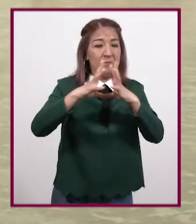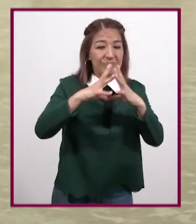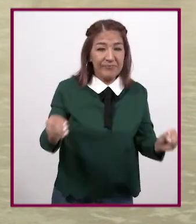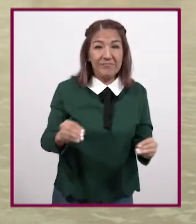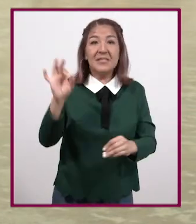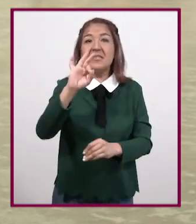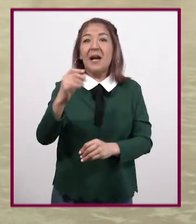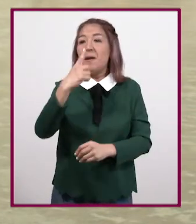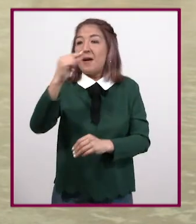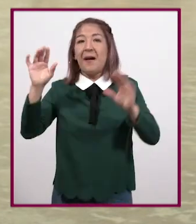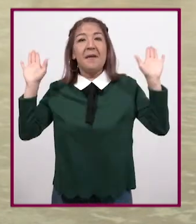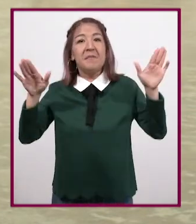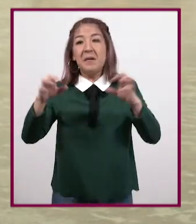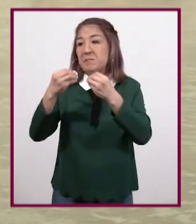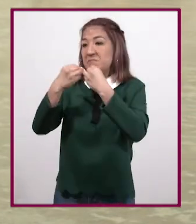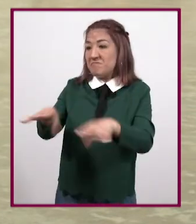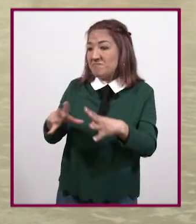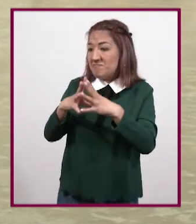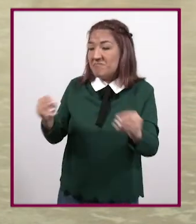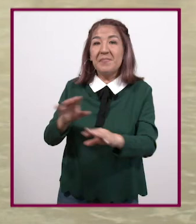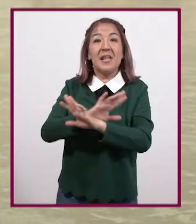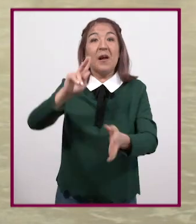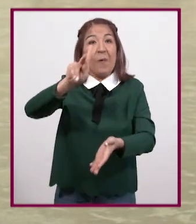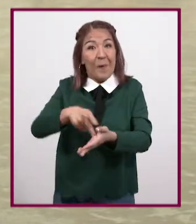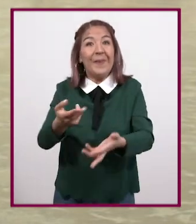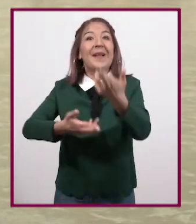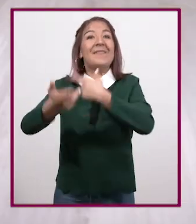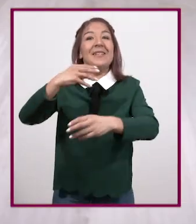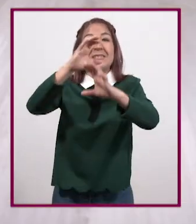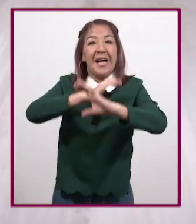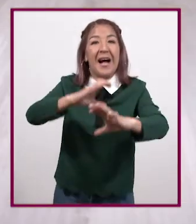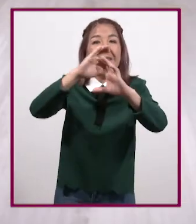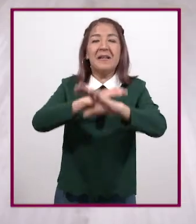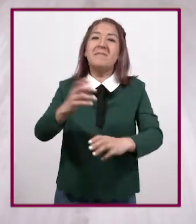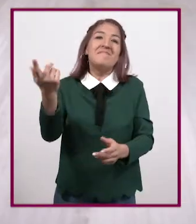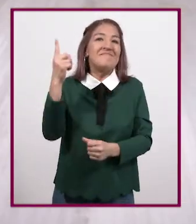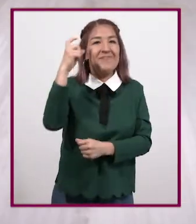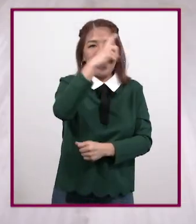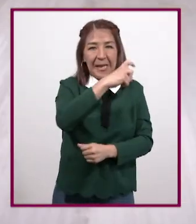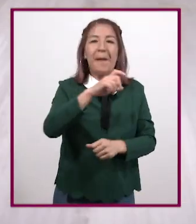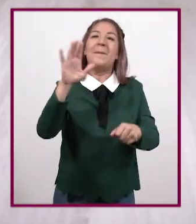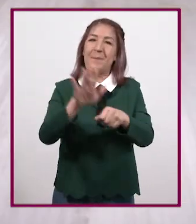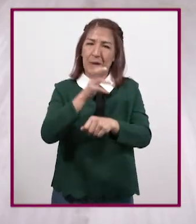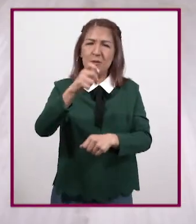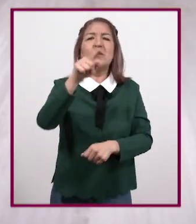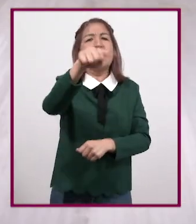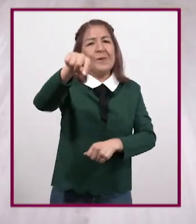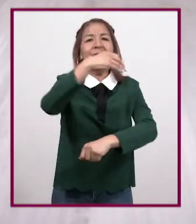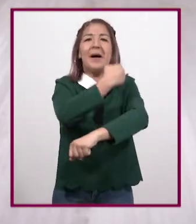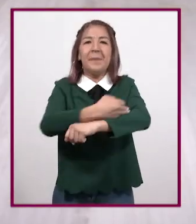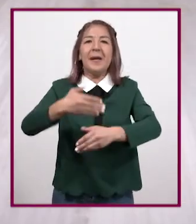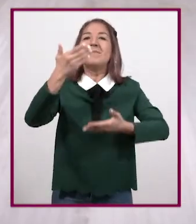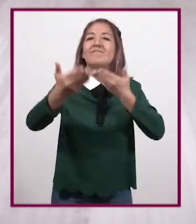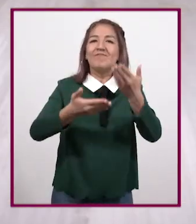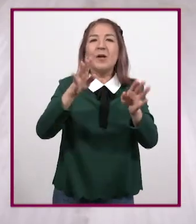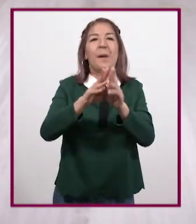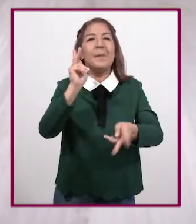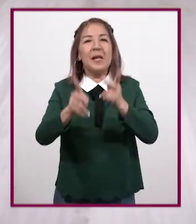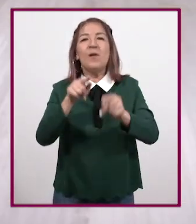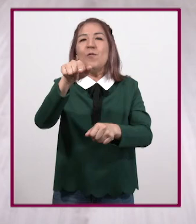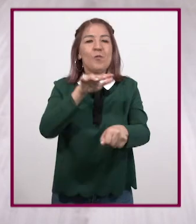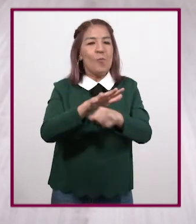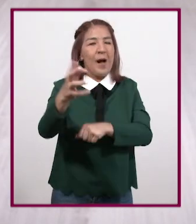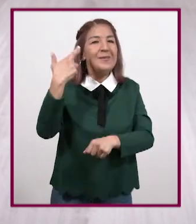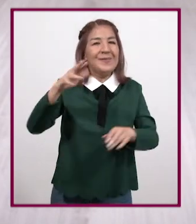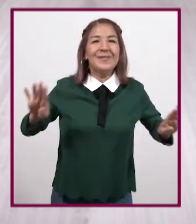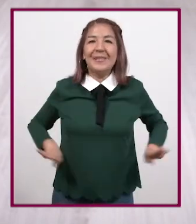una especie de ave y ya no podemos escuchar su canto nunca más? Justo por eso les proponemos que en familia platiquen para saber cuáles son los